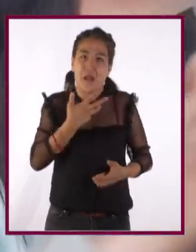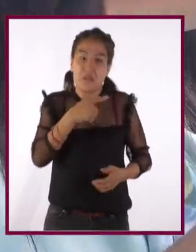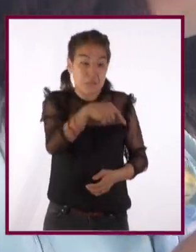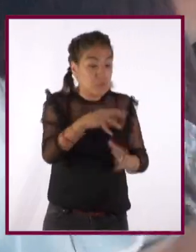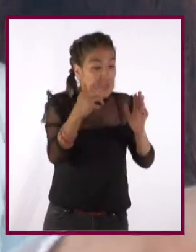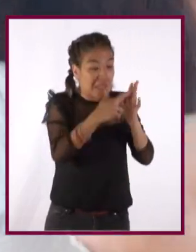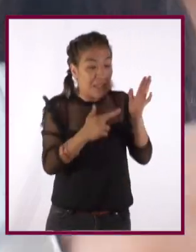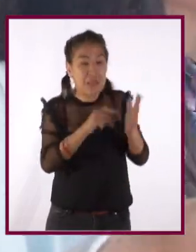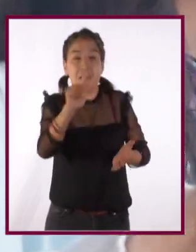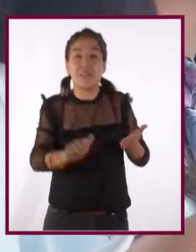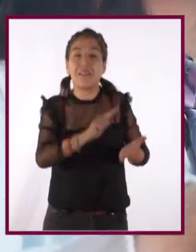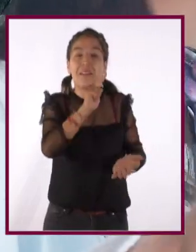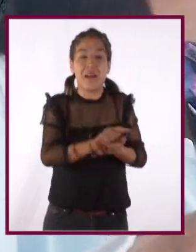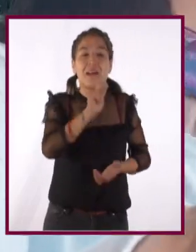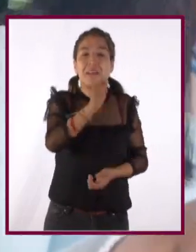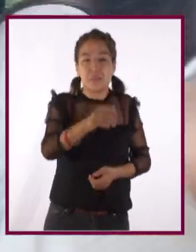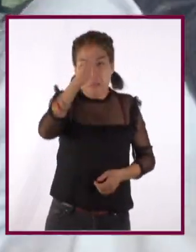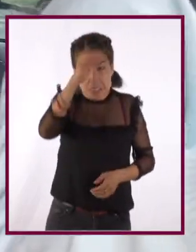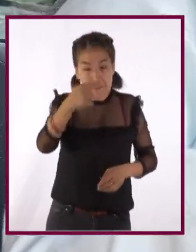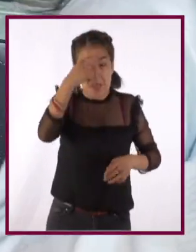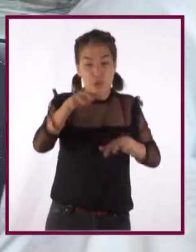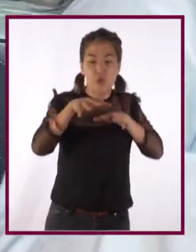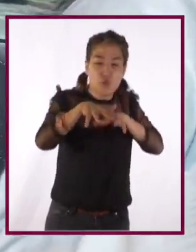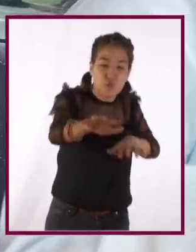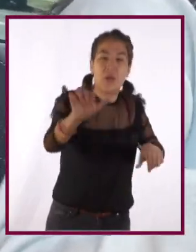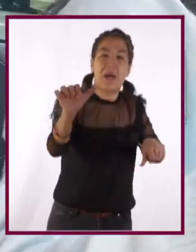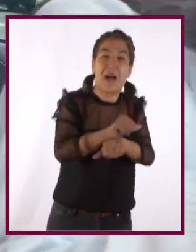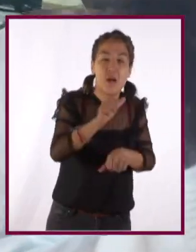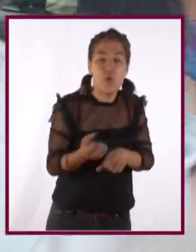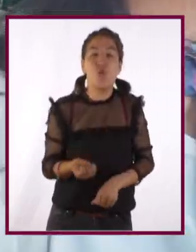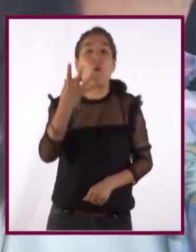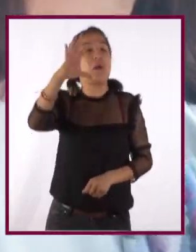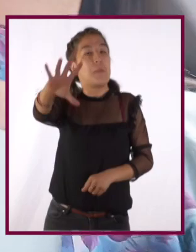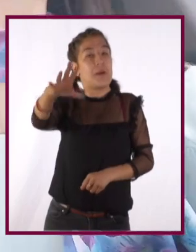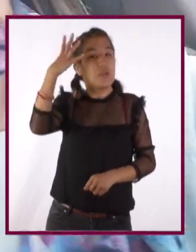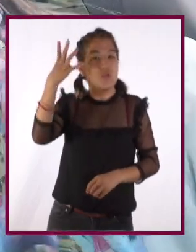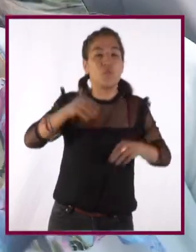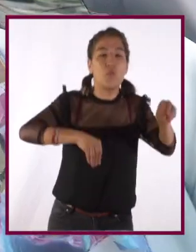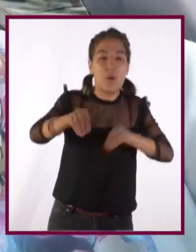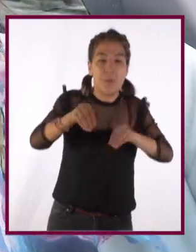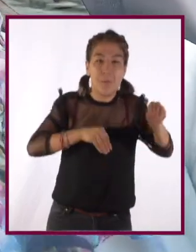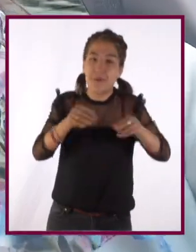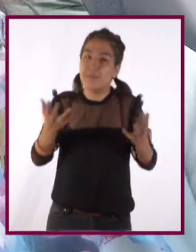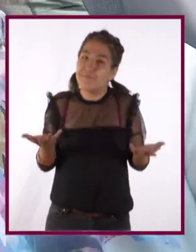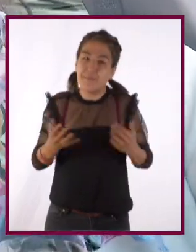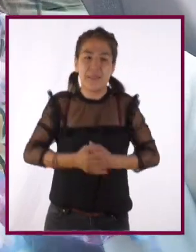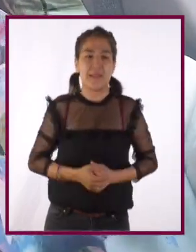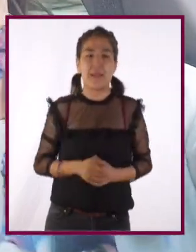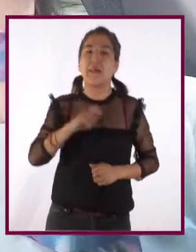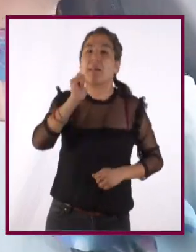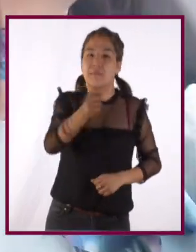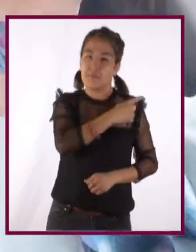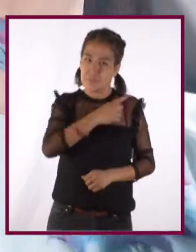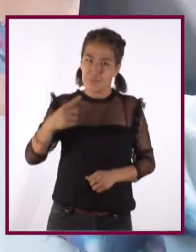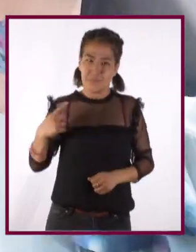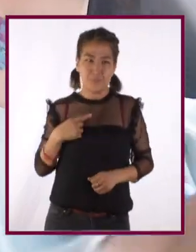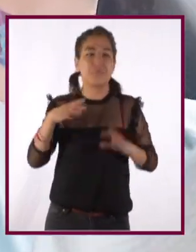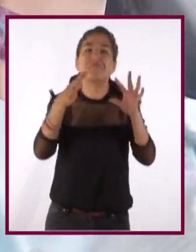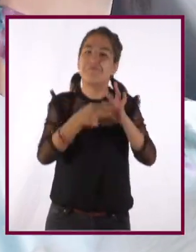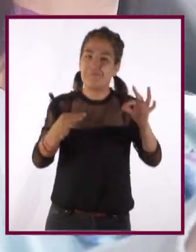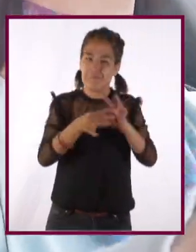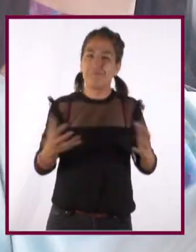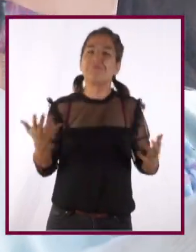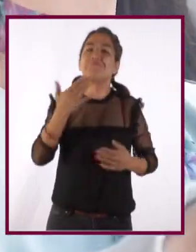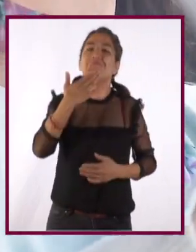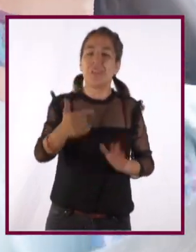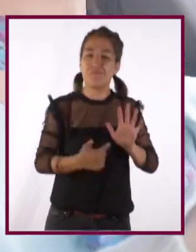valor legal. Ahí se estipula la velocidad máxima a la que todos podemos ir o el sentido del movimiento. Más que implícito, yo diría que es